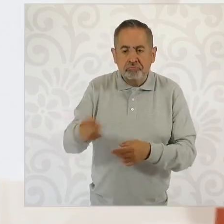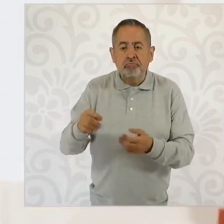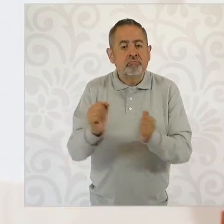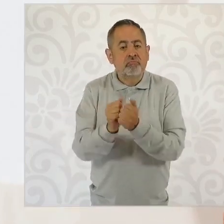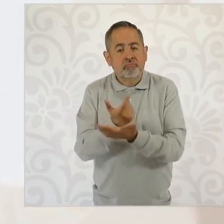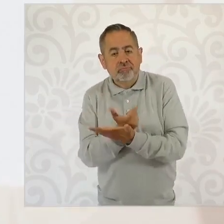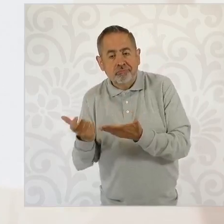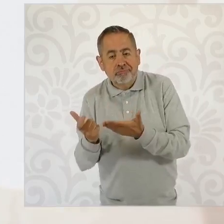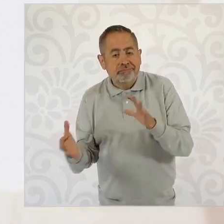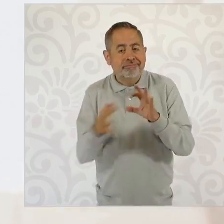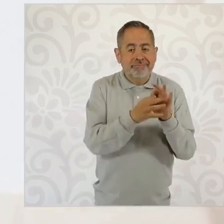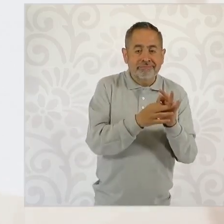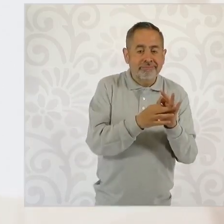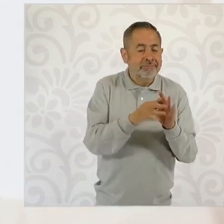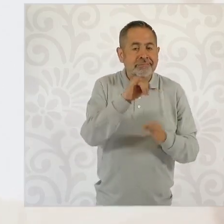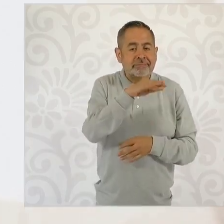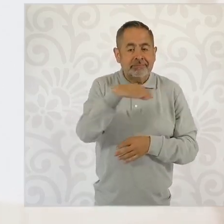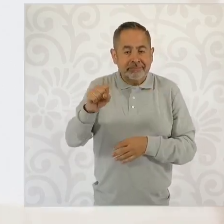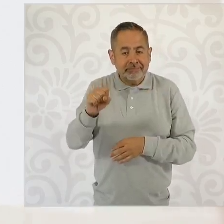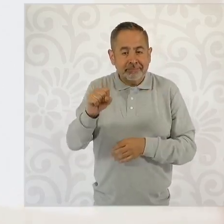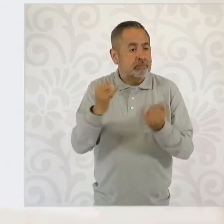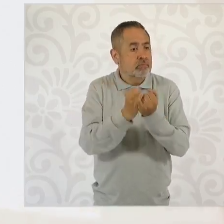salario medio del IMSS.